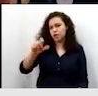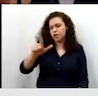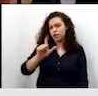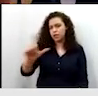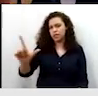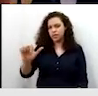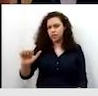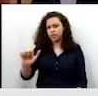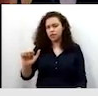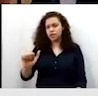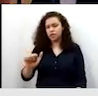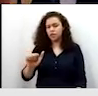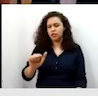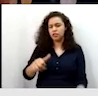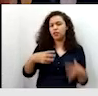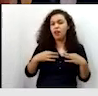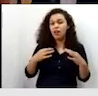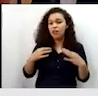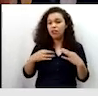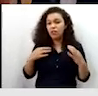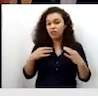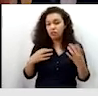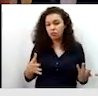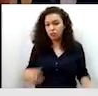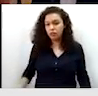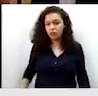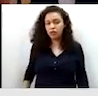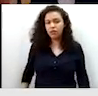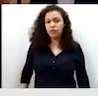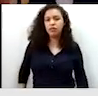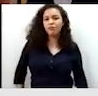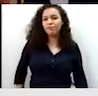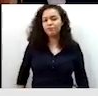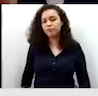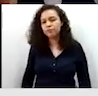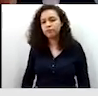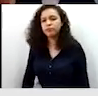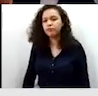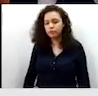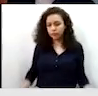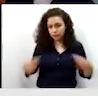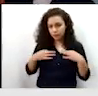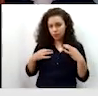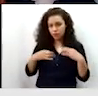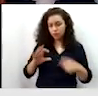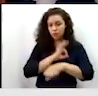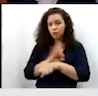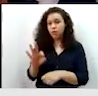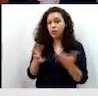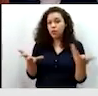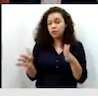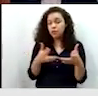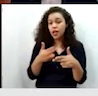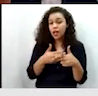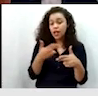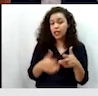ropa, pues como les comentaba, aquí en ropa puede durar hasta de 24